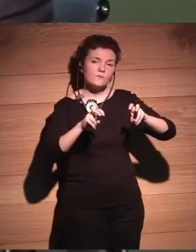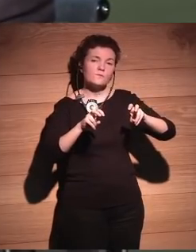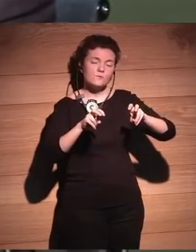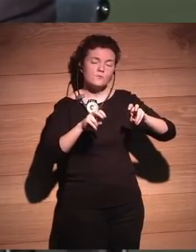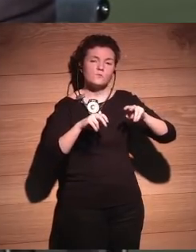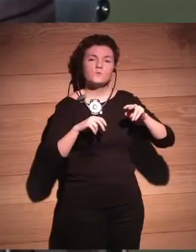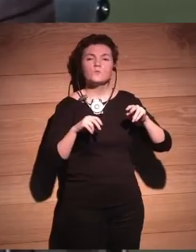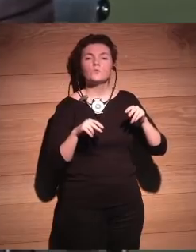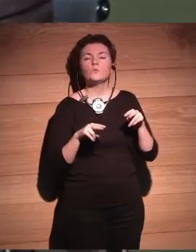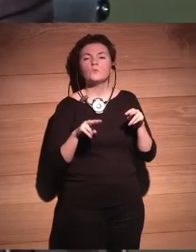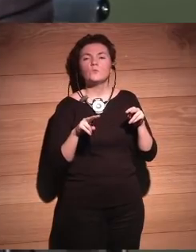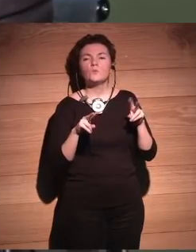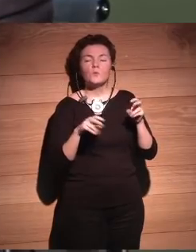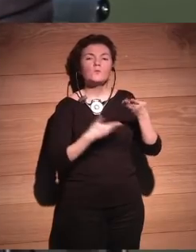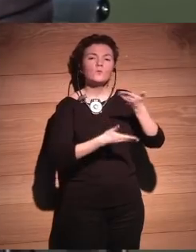nuevas